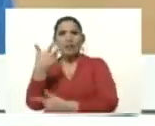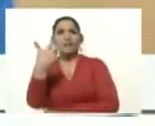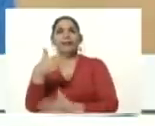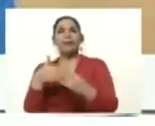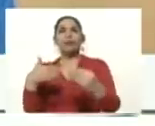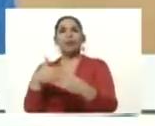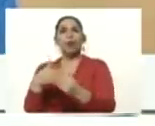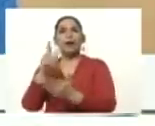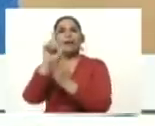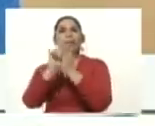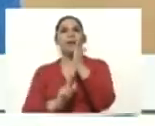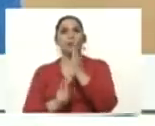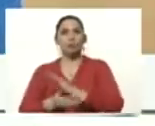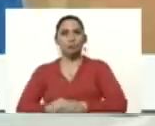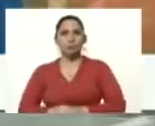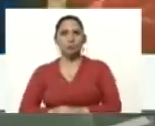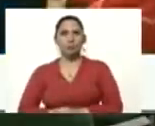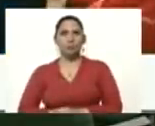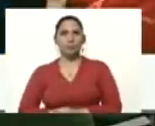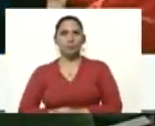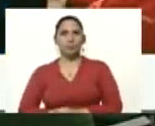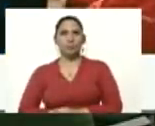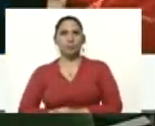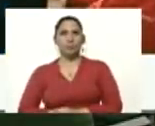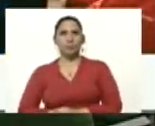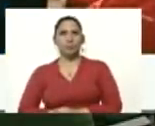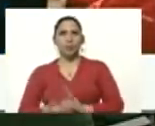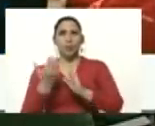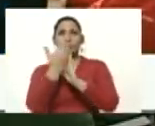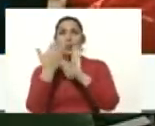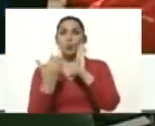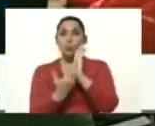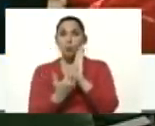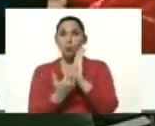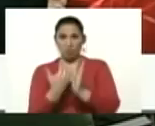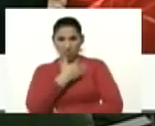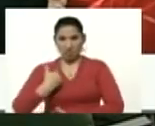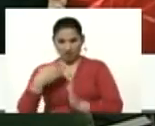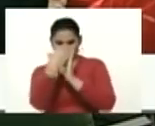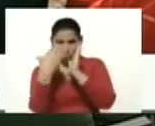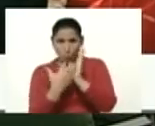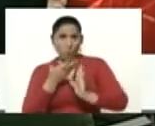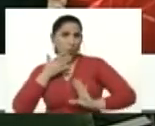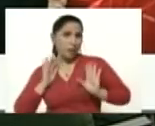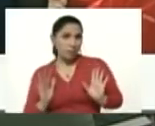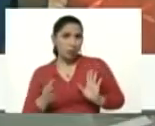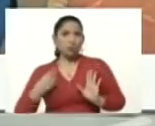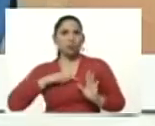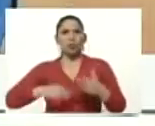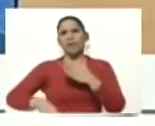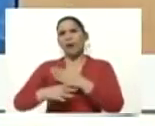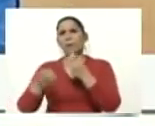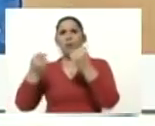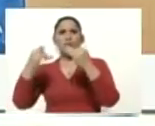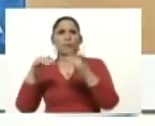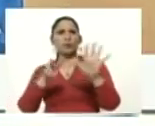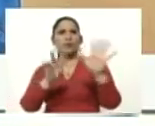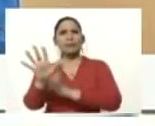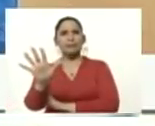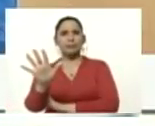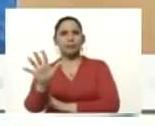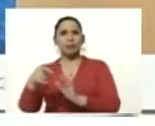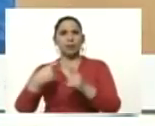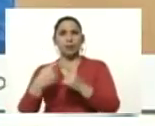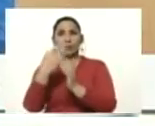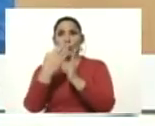$3 el litro. El cupo. Quiere cupo para, vamos a darle el número 75. Ese